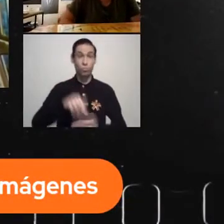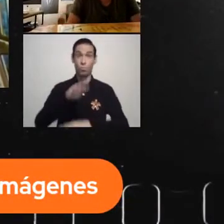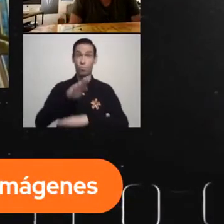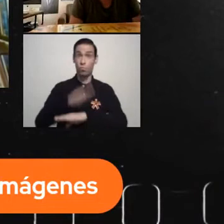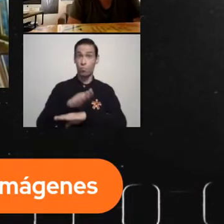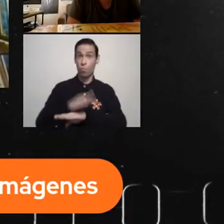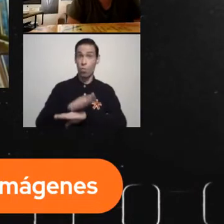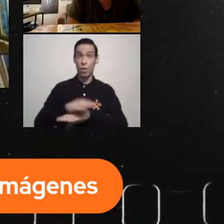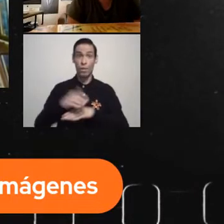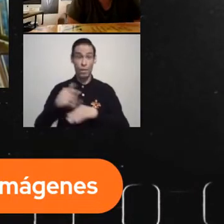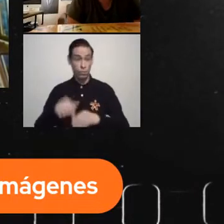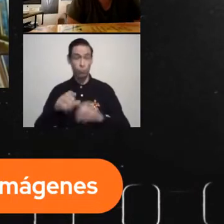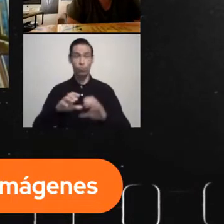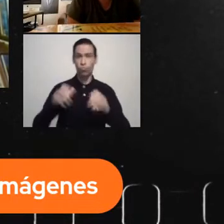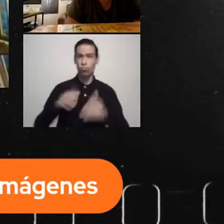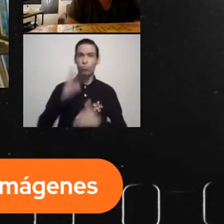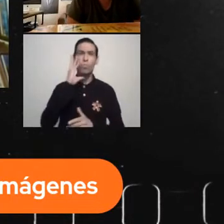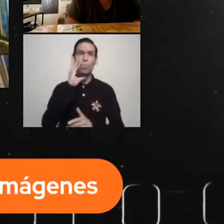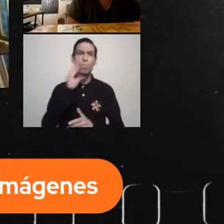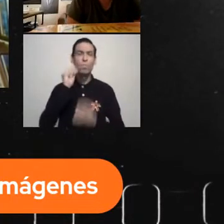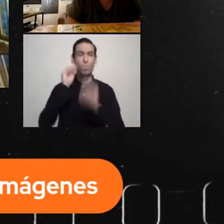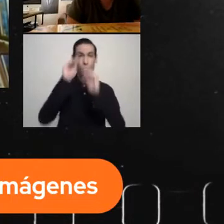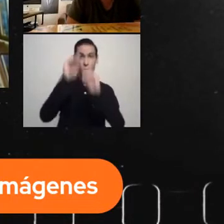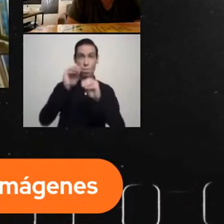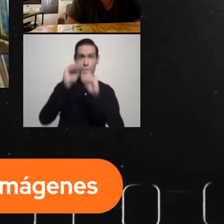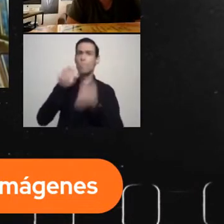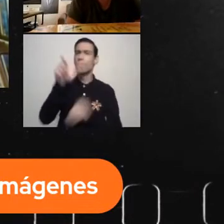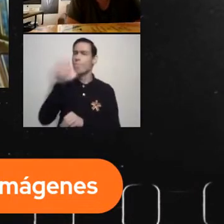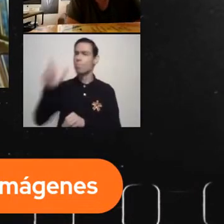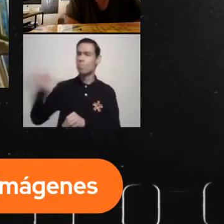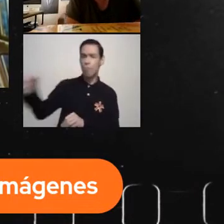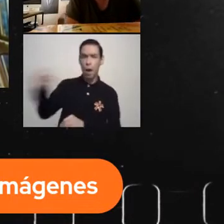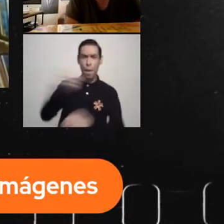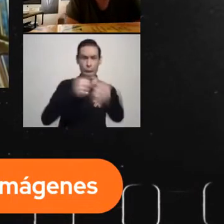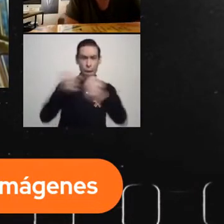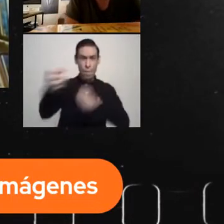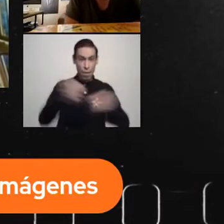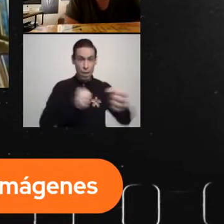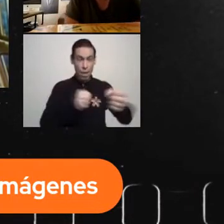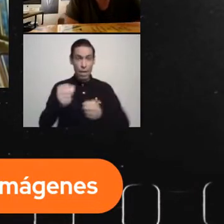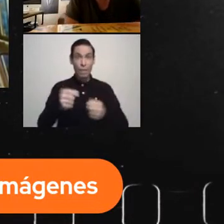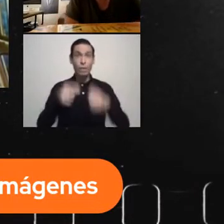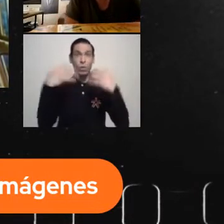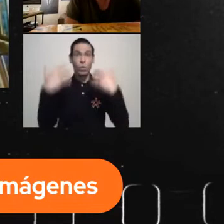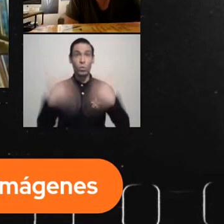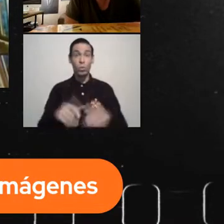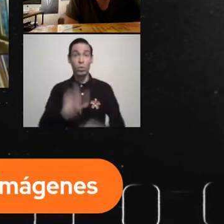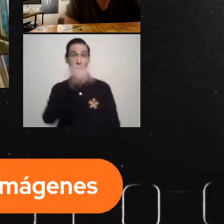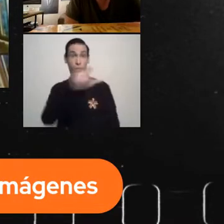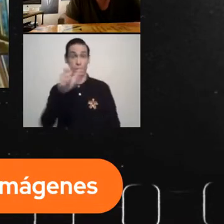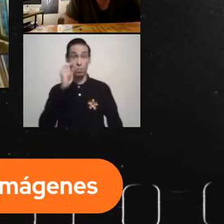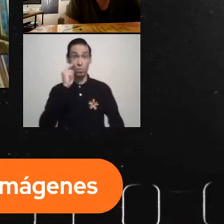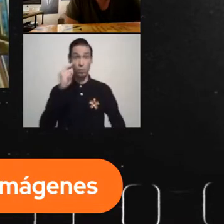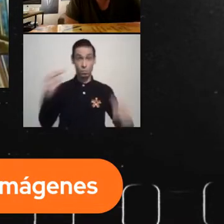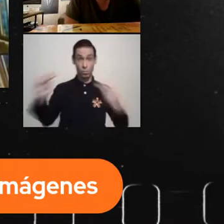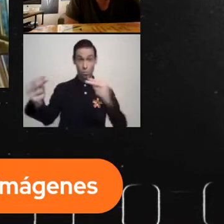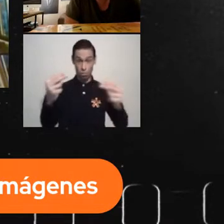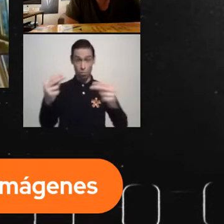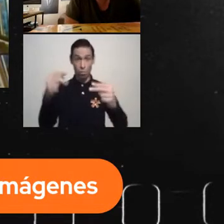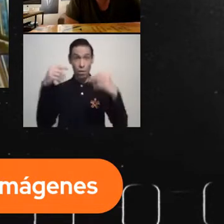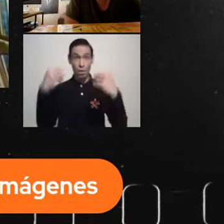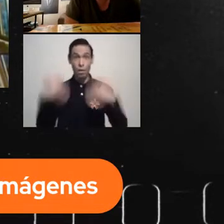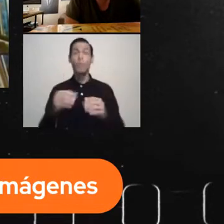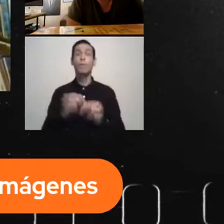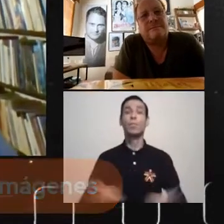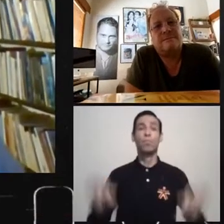invitados de lujo. Las personas que estén asistiendo a estas conferencias, los invito a que les cuenten a sus